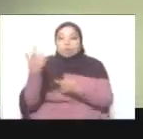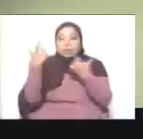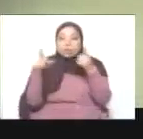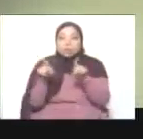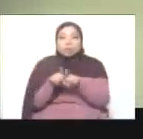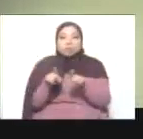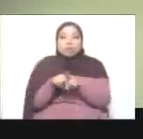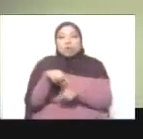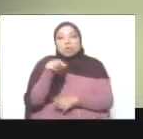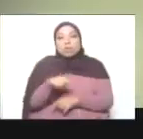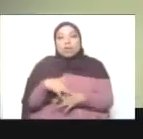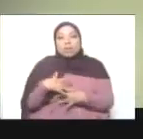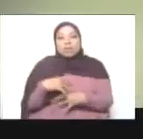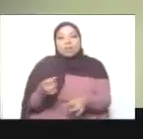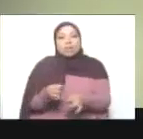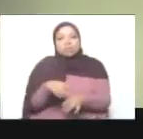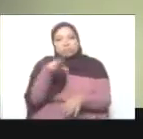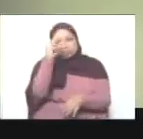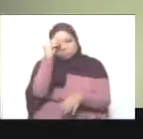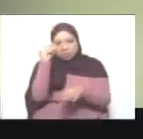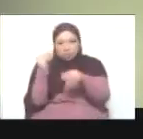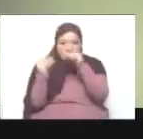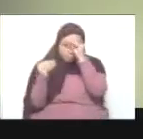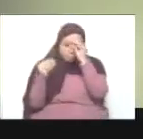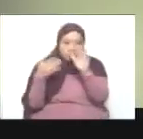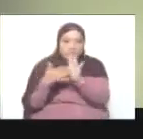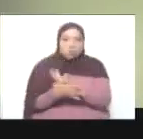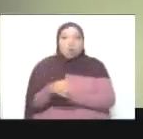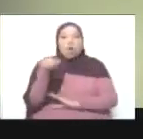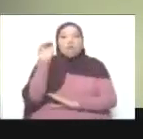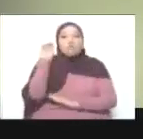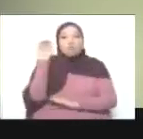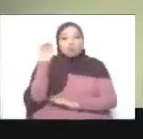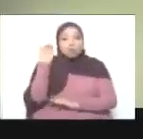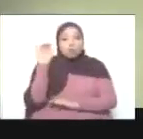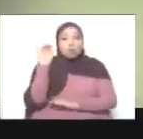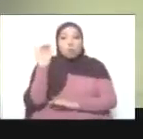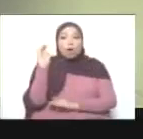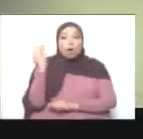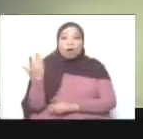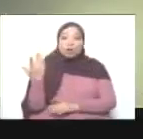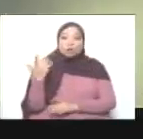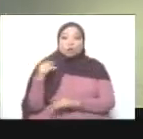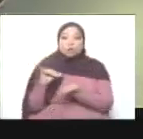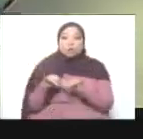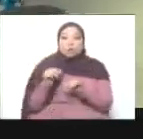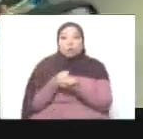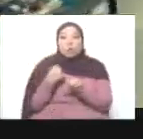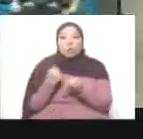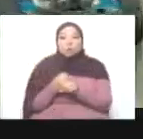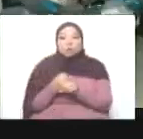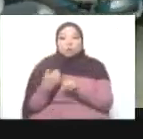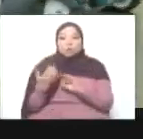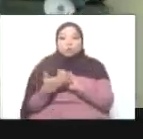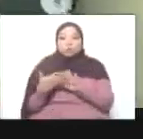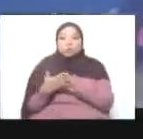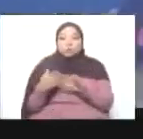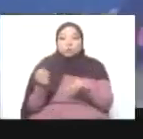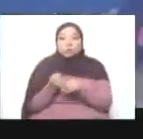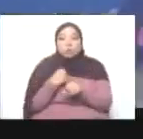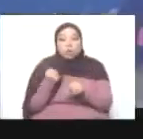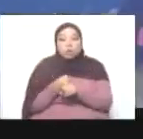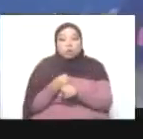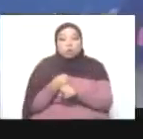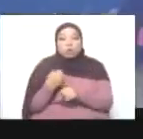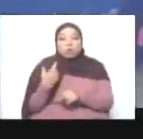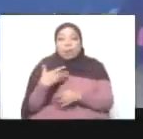acceden hoy a este interés de aprendizaje y que en este futuro, bueno, puedan ser ingenieros que den soluciones para el área agrícola, para